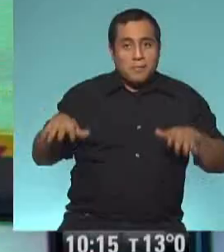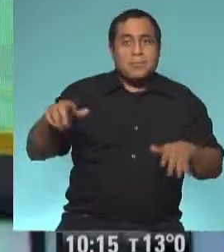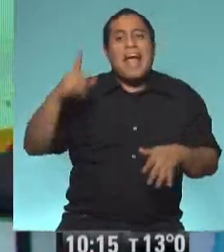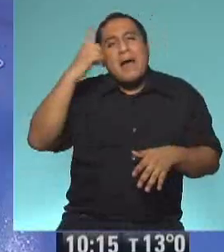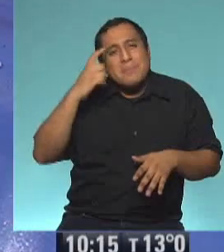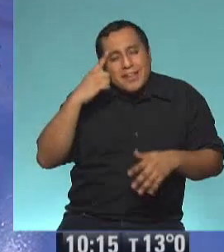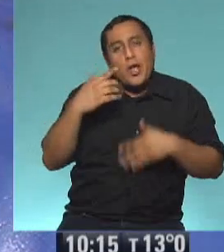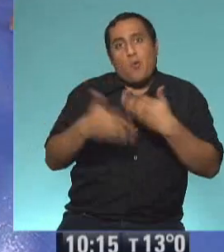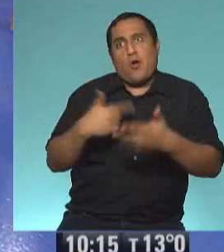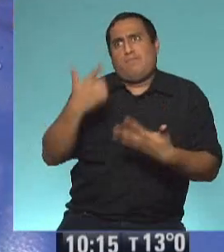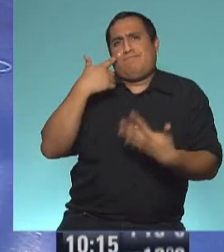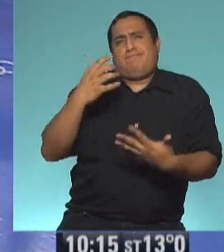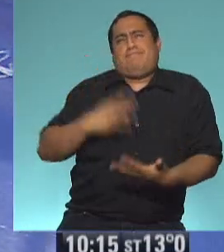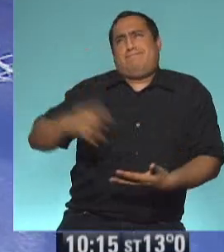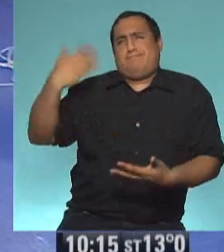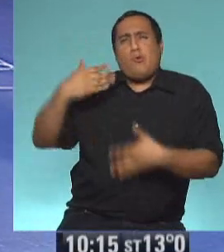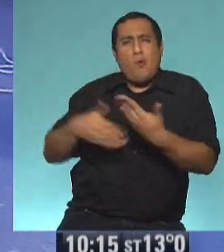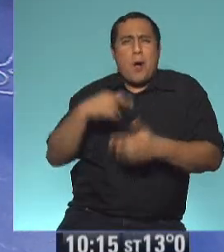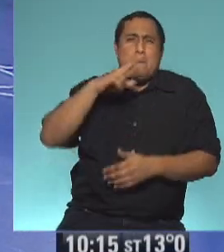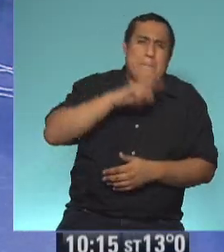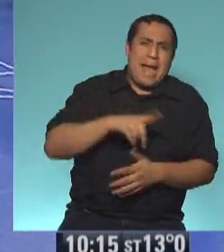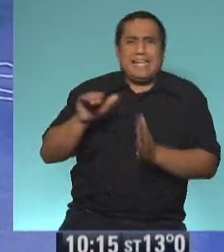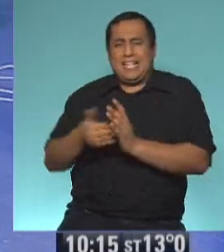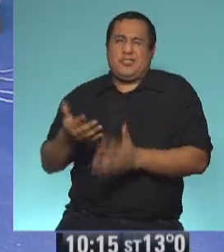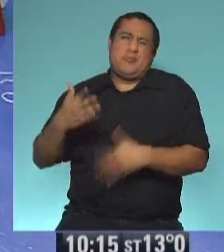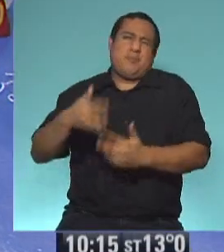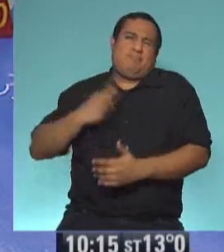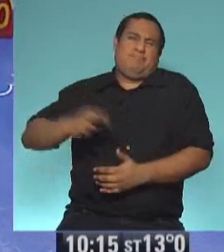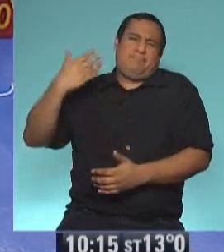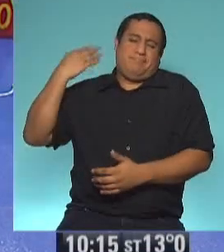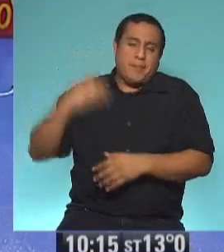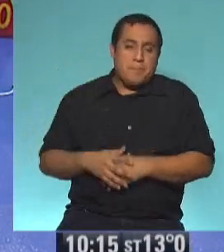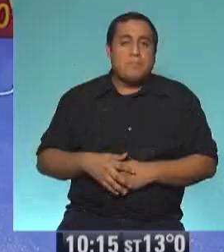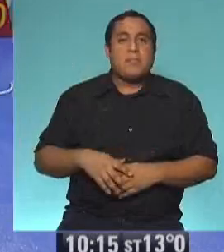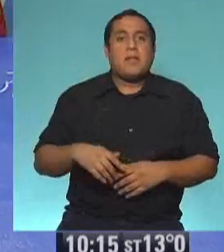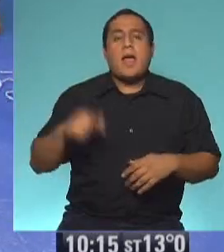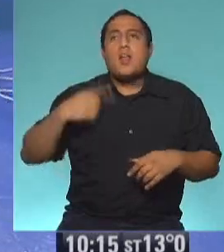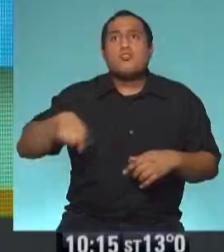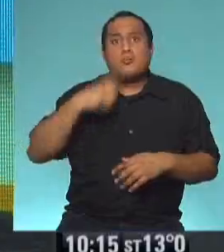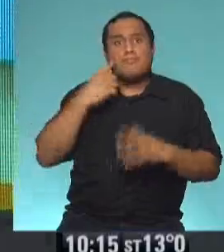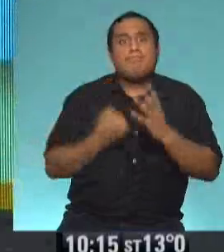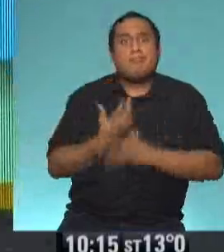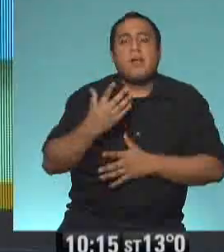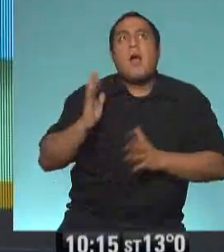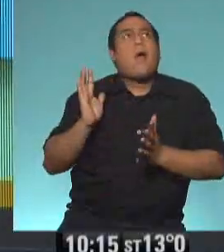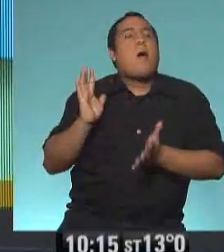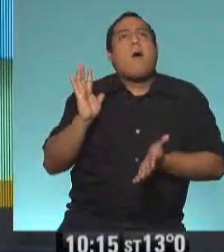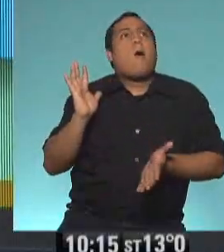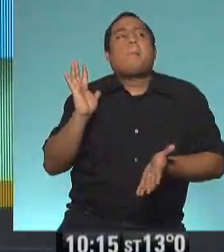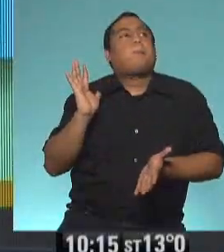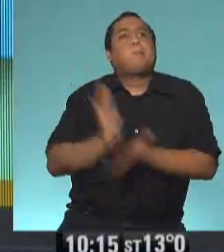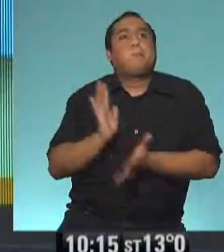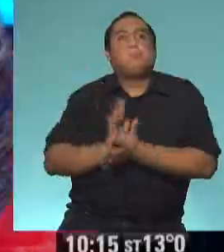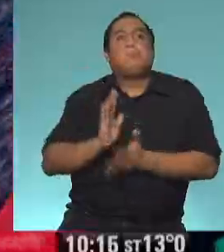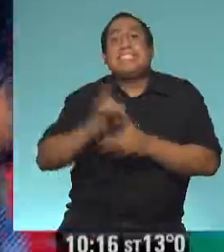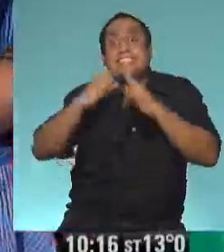también un juego tradicional que es el pan y el queso. Buenísimo, pero podemos inventar que es un gran circo esto, ¿no? Claro, inventemos que somos payasos que estamos a alturas increíbles. Que vuelan por el